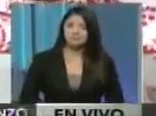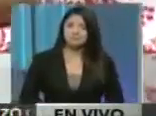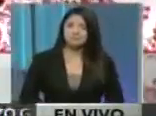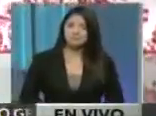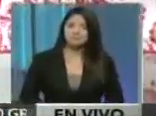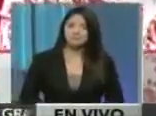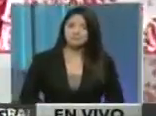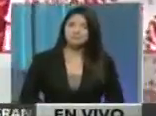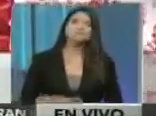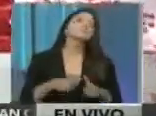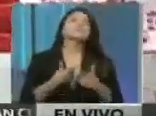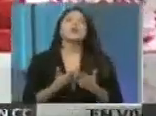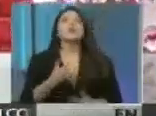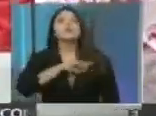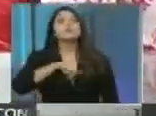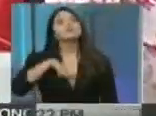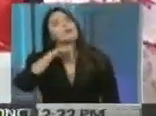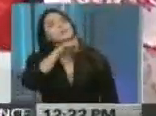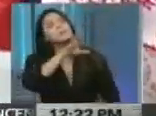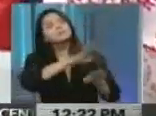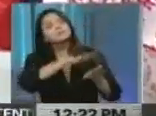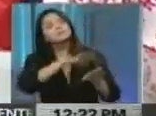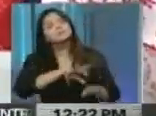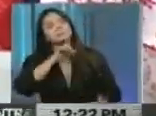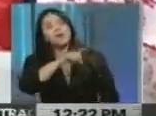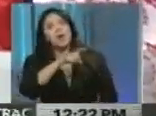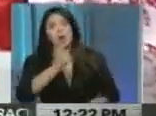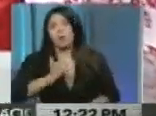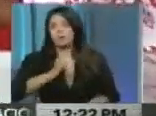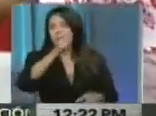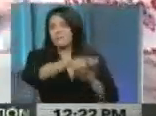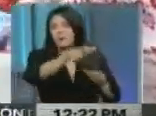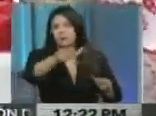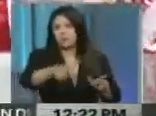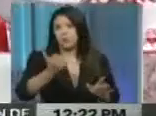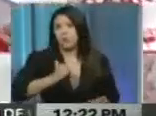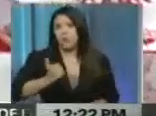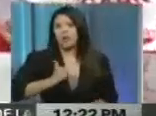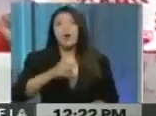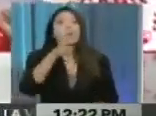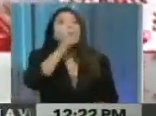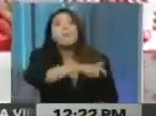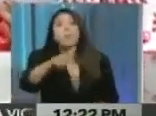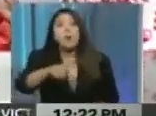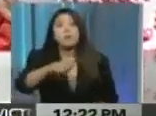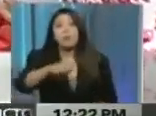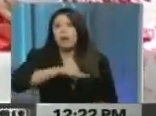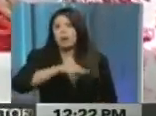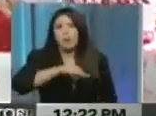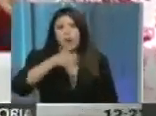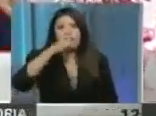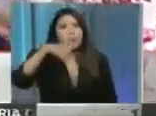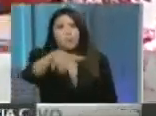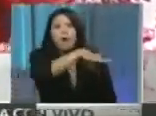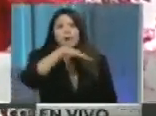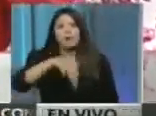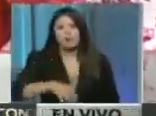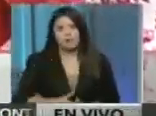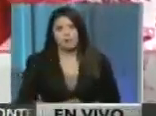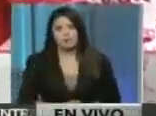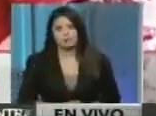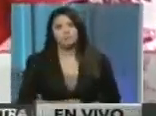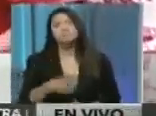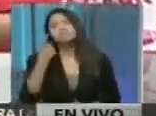Ajá, entonces uno va y le pregunta a cualquier compañero o compañera de pueblo como uno. A